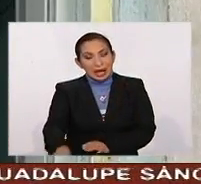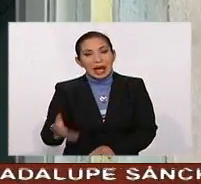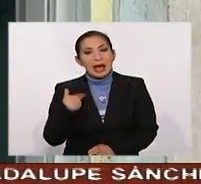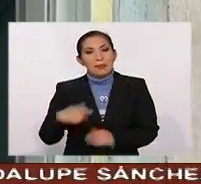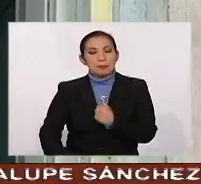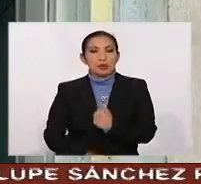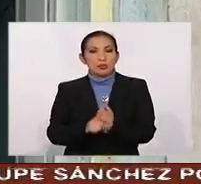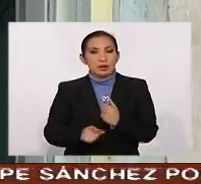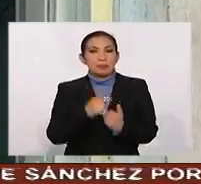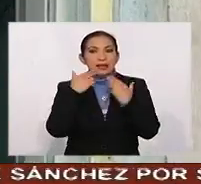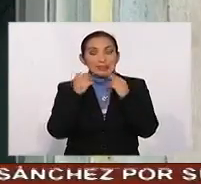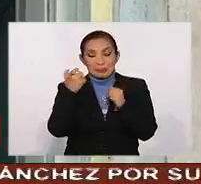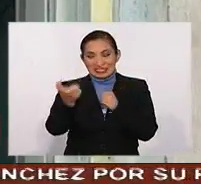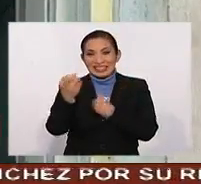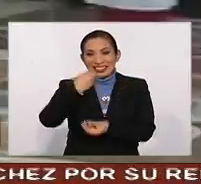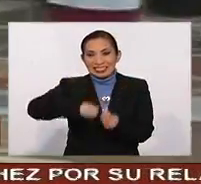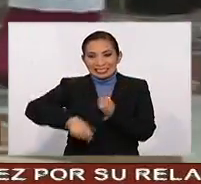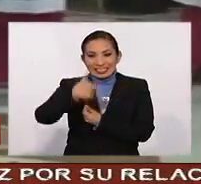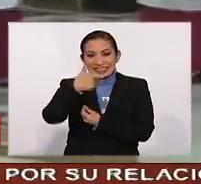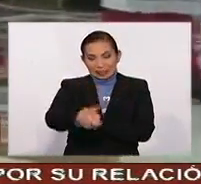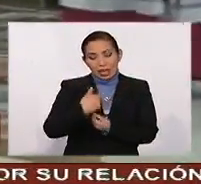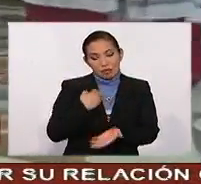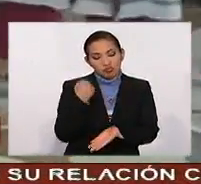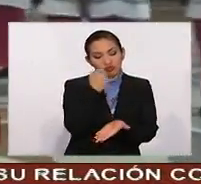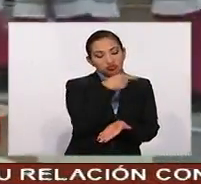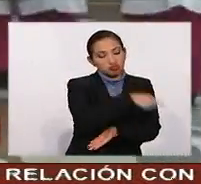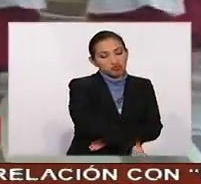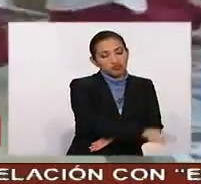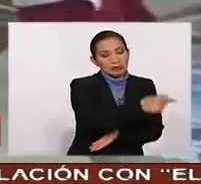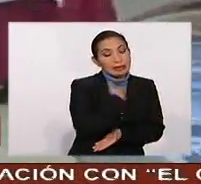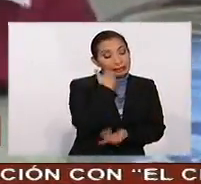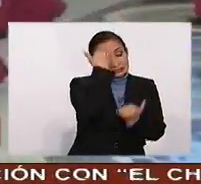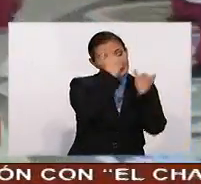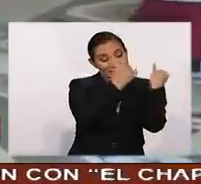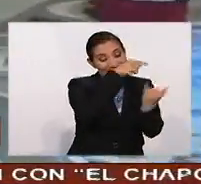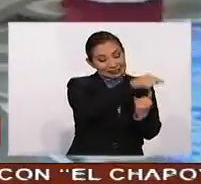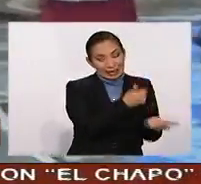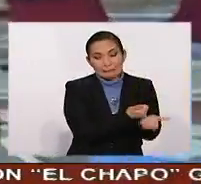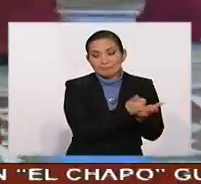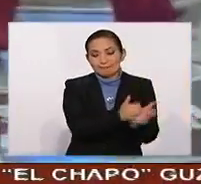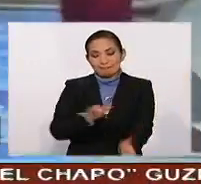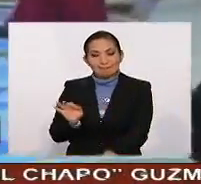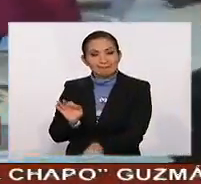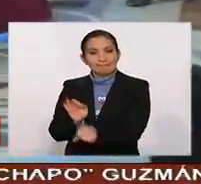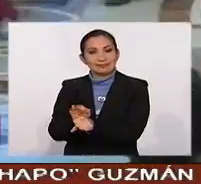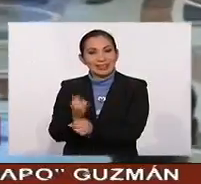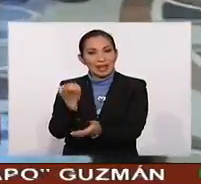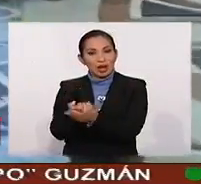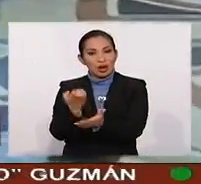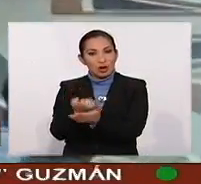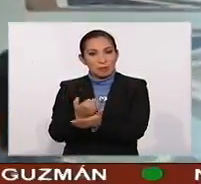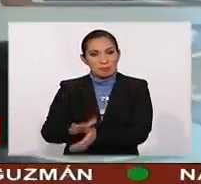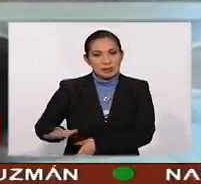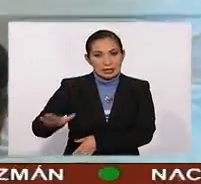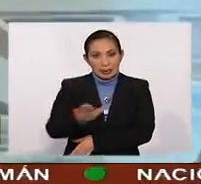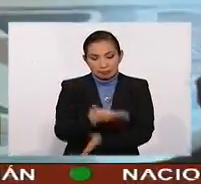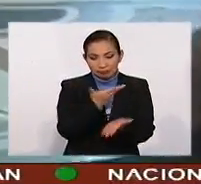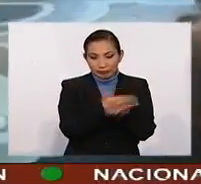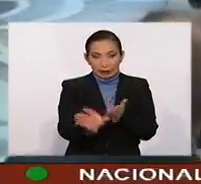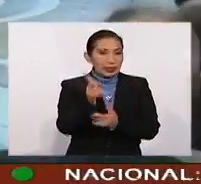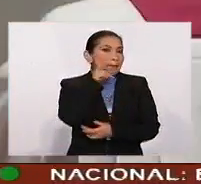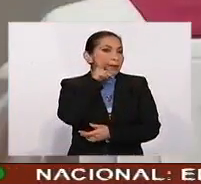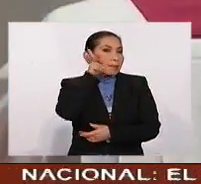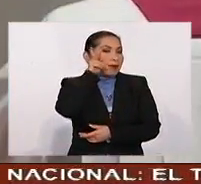fiscales para que esos capitales se pongan a disposición de los emprendedores y fortalezcan las economías. Por su parte, el